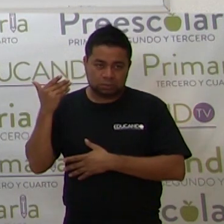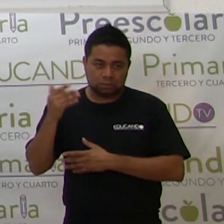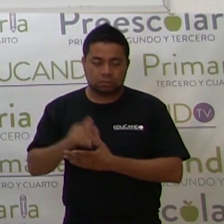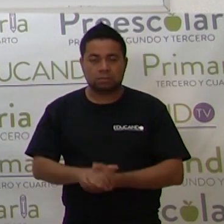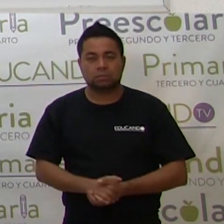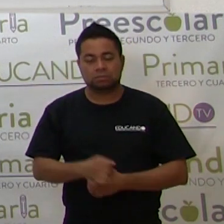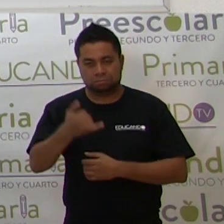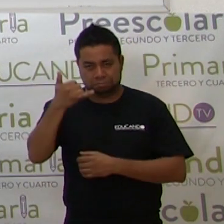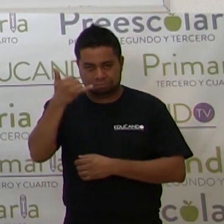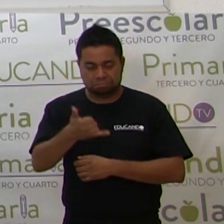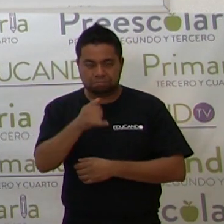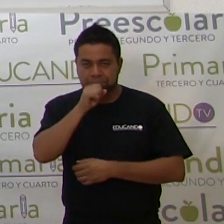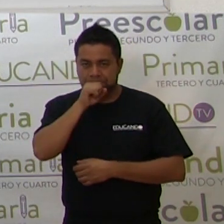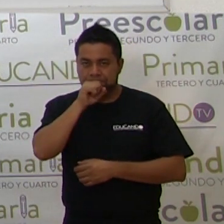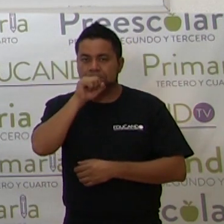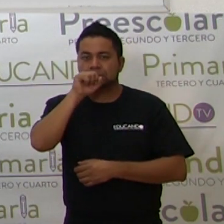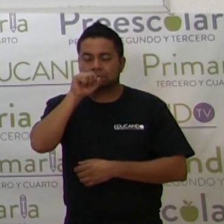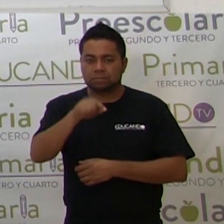y